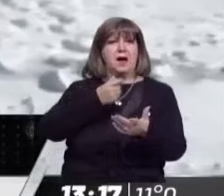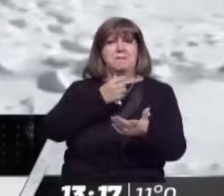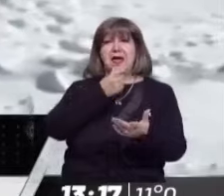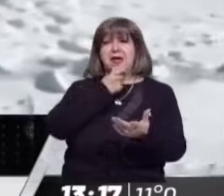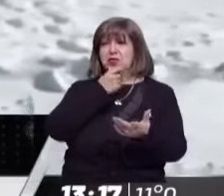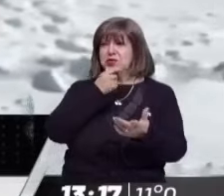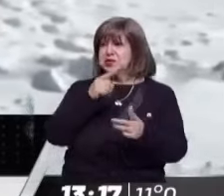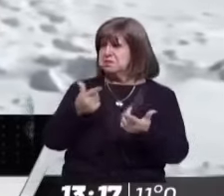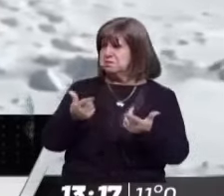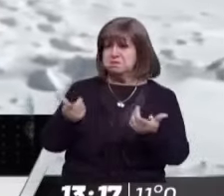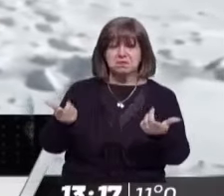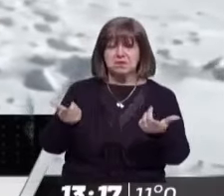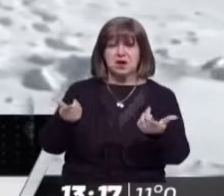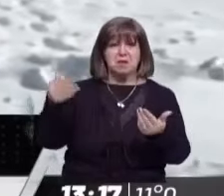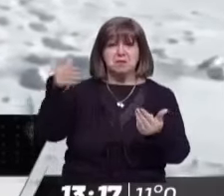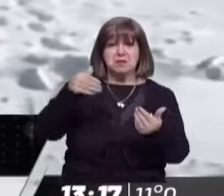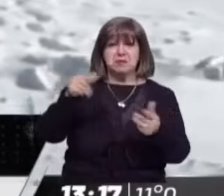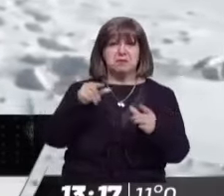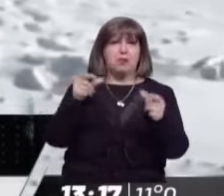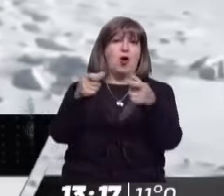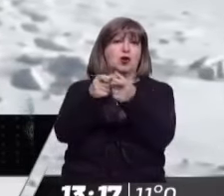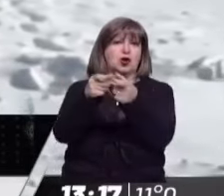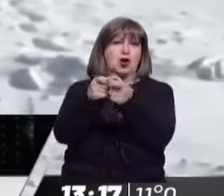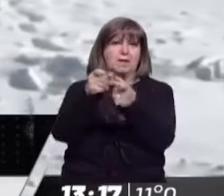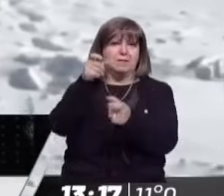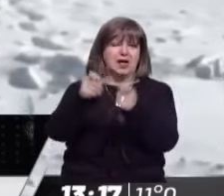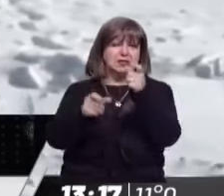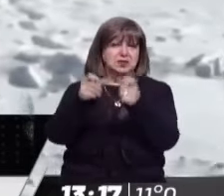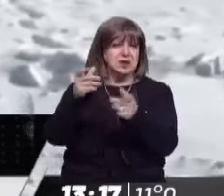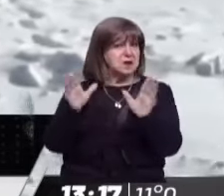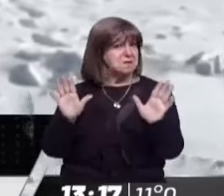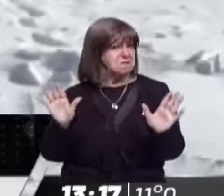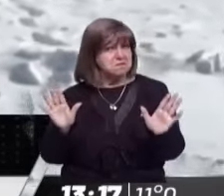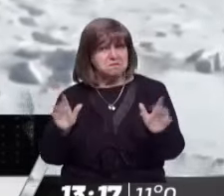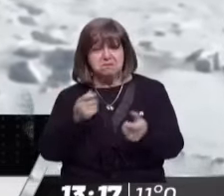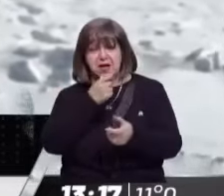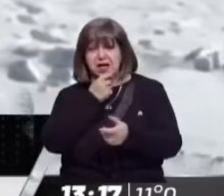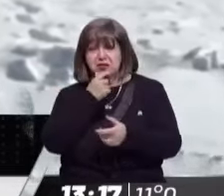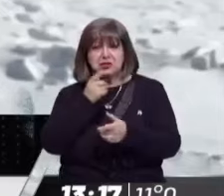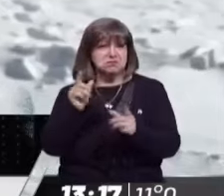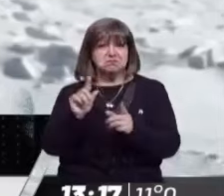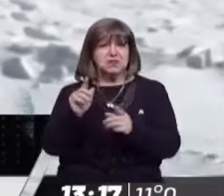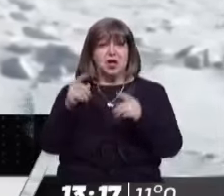gusta el refugio y que vuelve incluso al refugio que gente de la mismísima hermosa